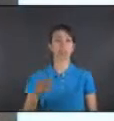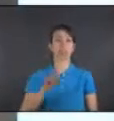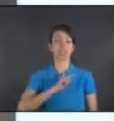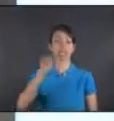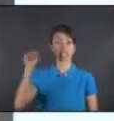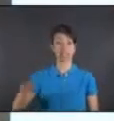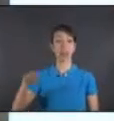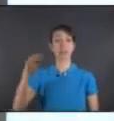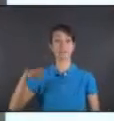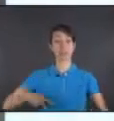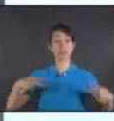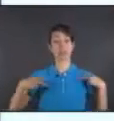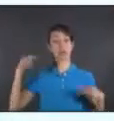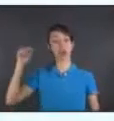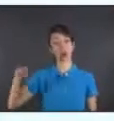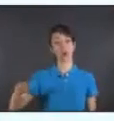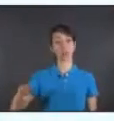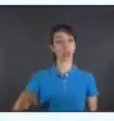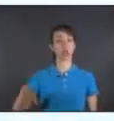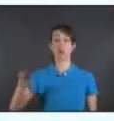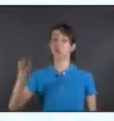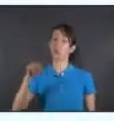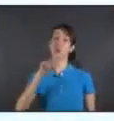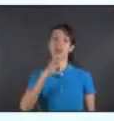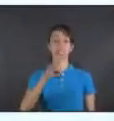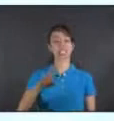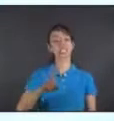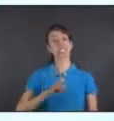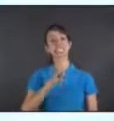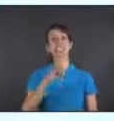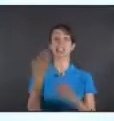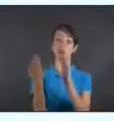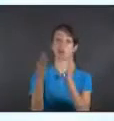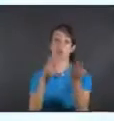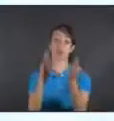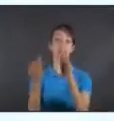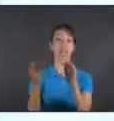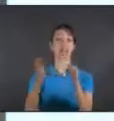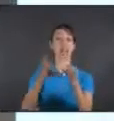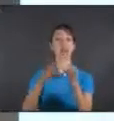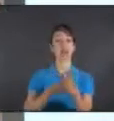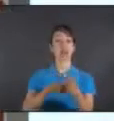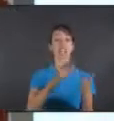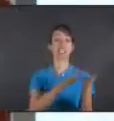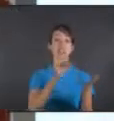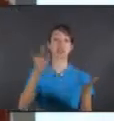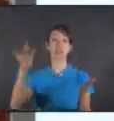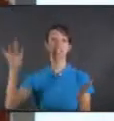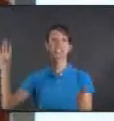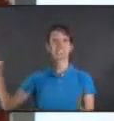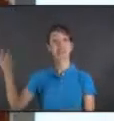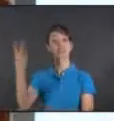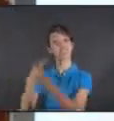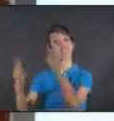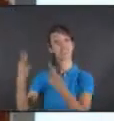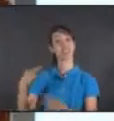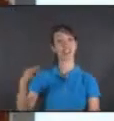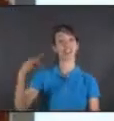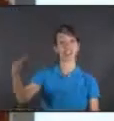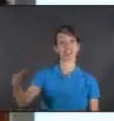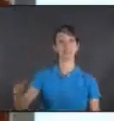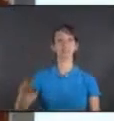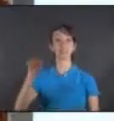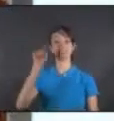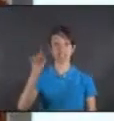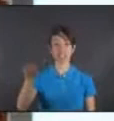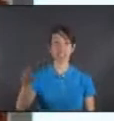que Dios está permitiendo para que su barrilete se eleve. Y el resultado final,